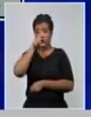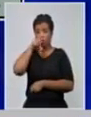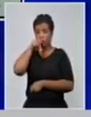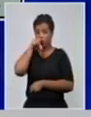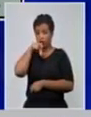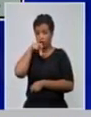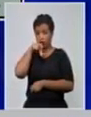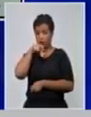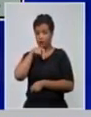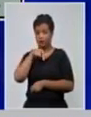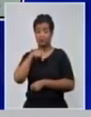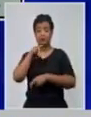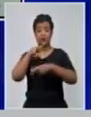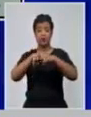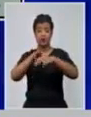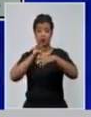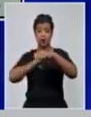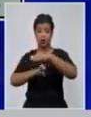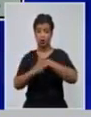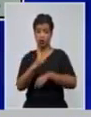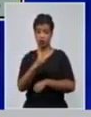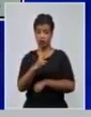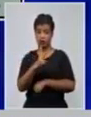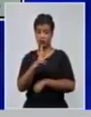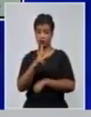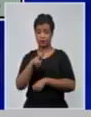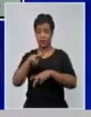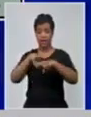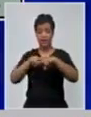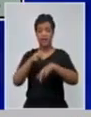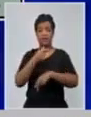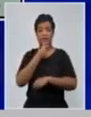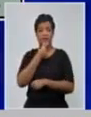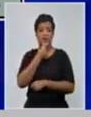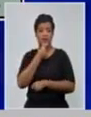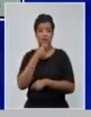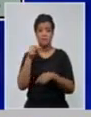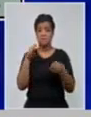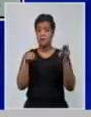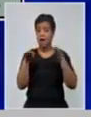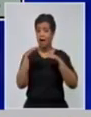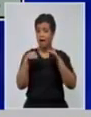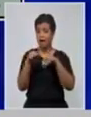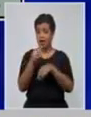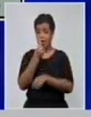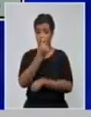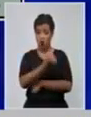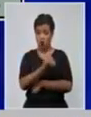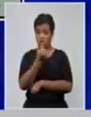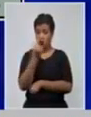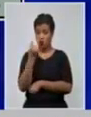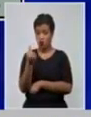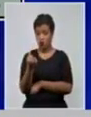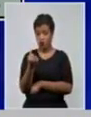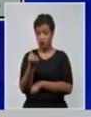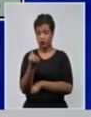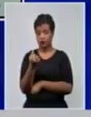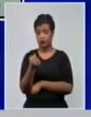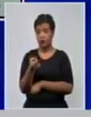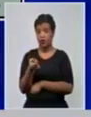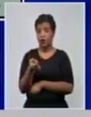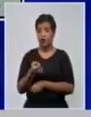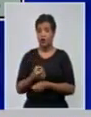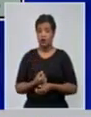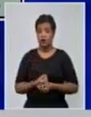Cotorro, de Habana del Este 2, de Habana Vieja, Playa, 1 de cada uno, y del